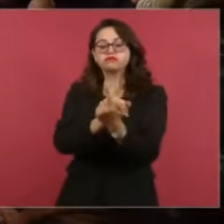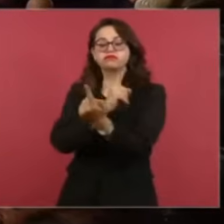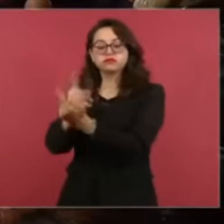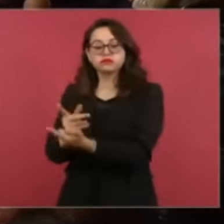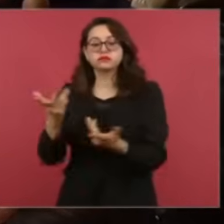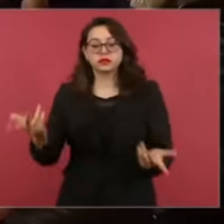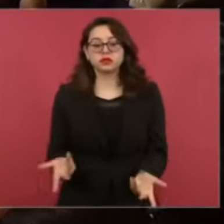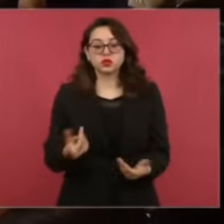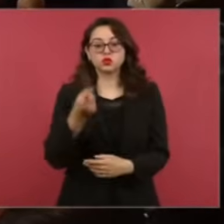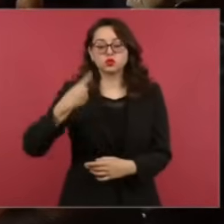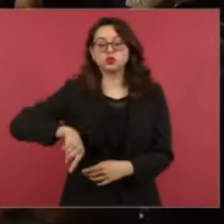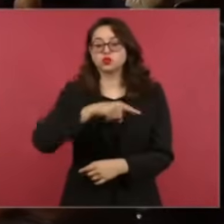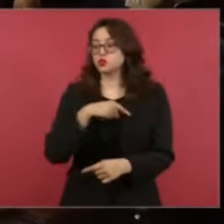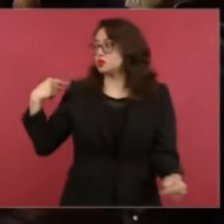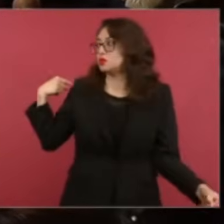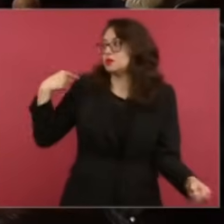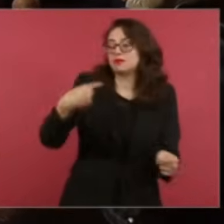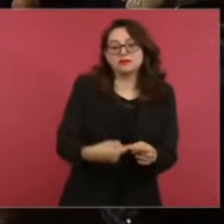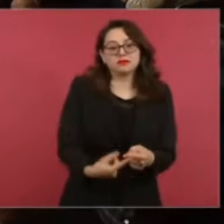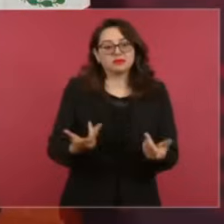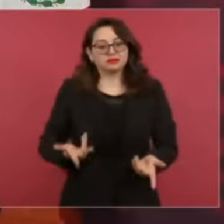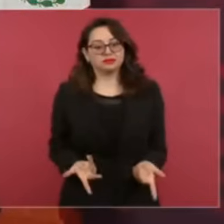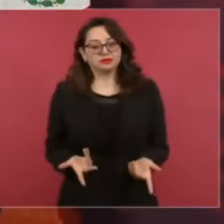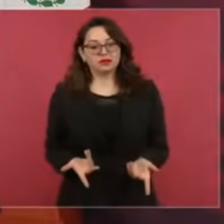¿Saben cuánto tiempo llevamos trabajando para el pueblo?